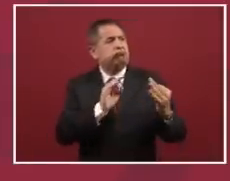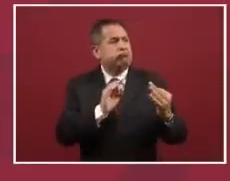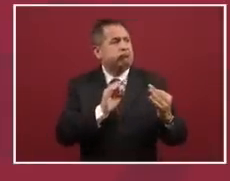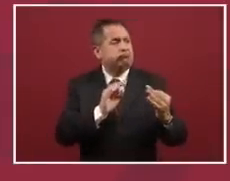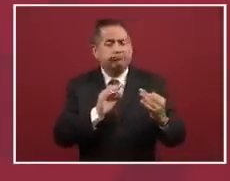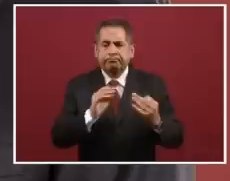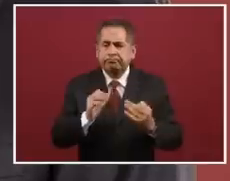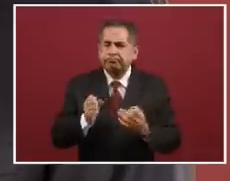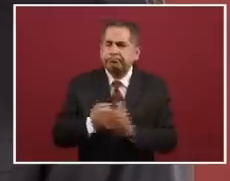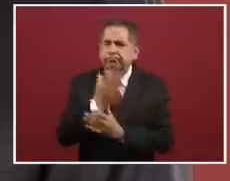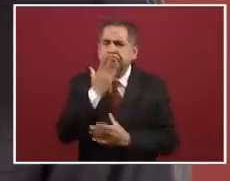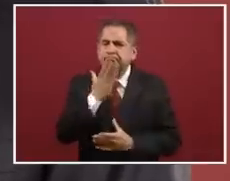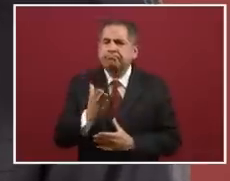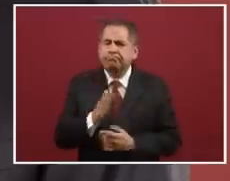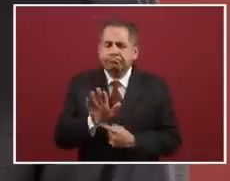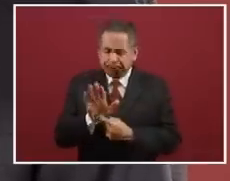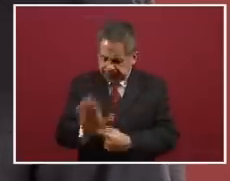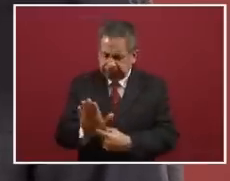no